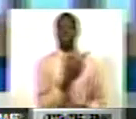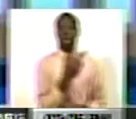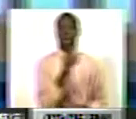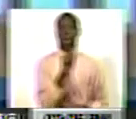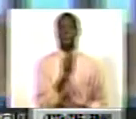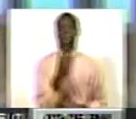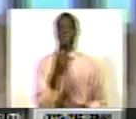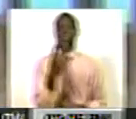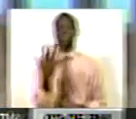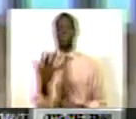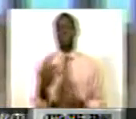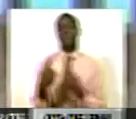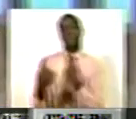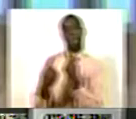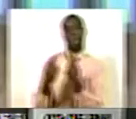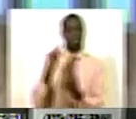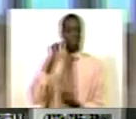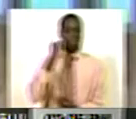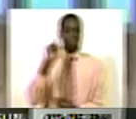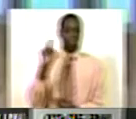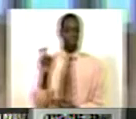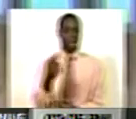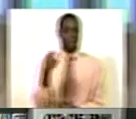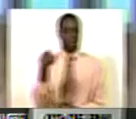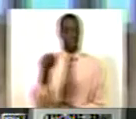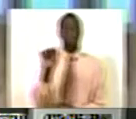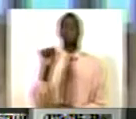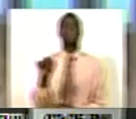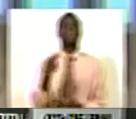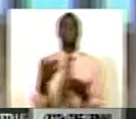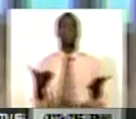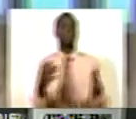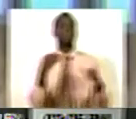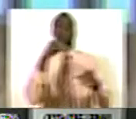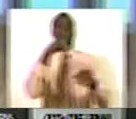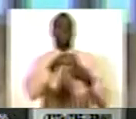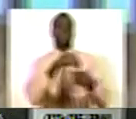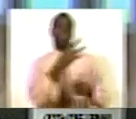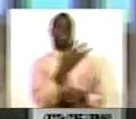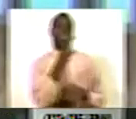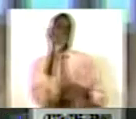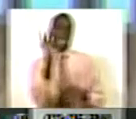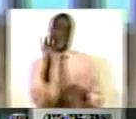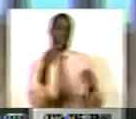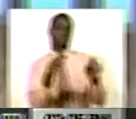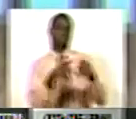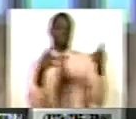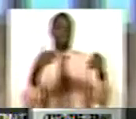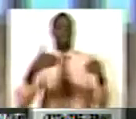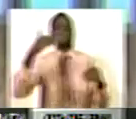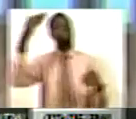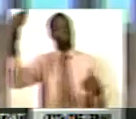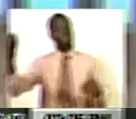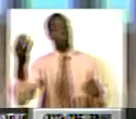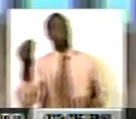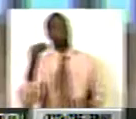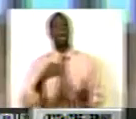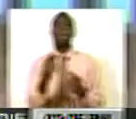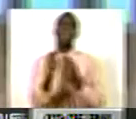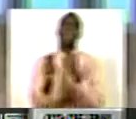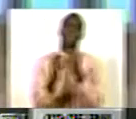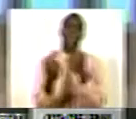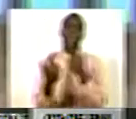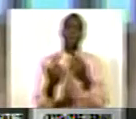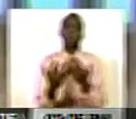mantenemos a esta hora con Gustavo Villapol, es director del Semanario 4F. En la próxima parte quisiéramos conversar contigo cuáles han